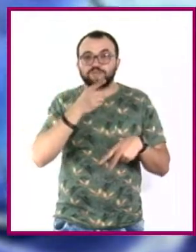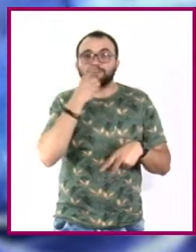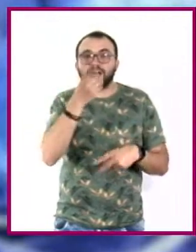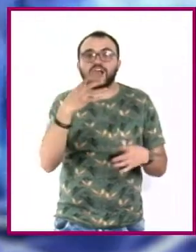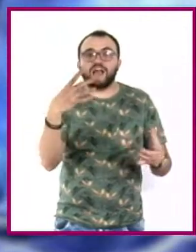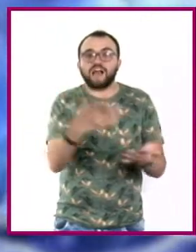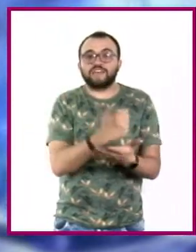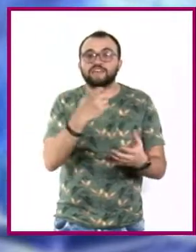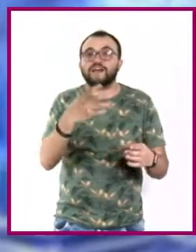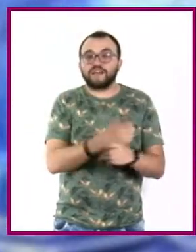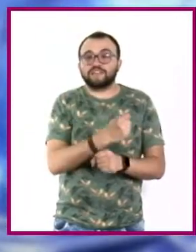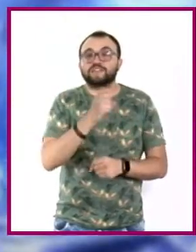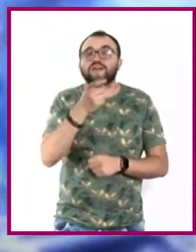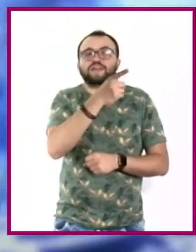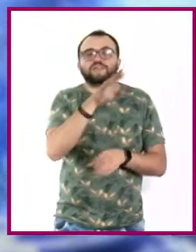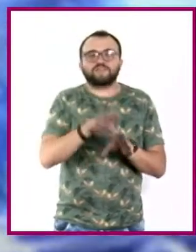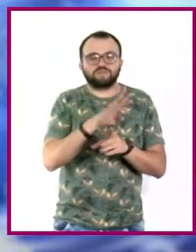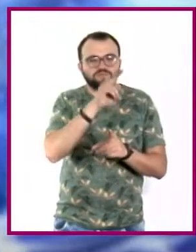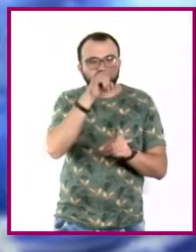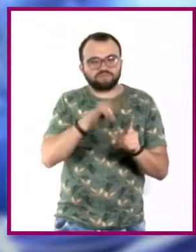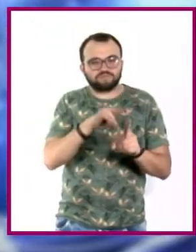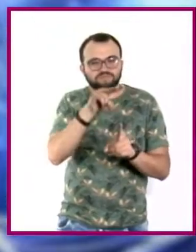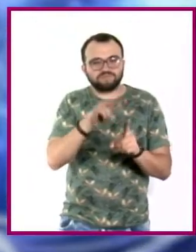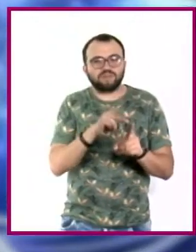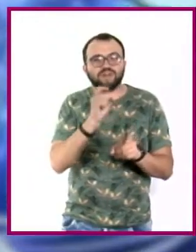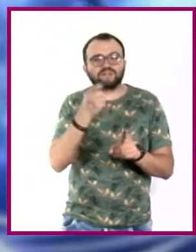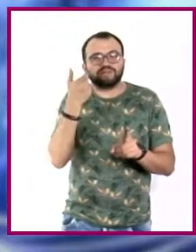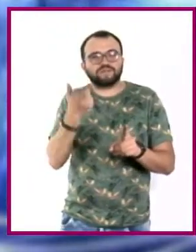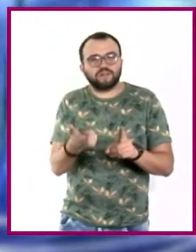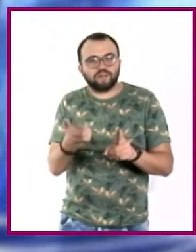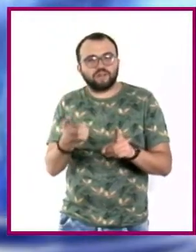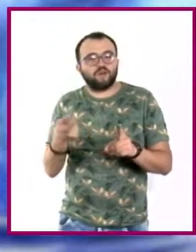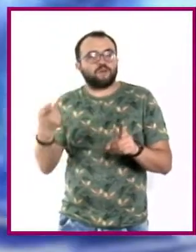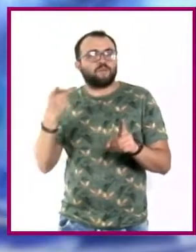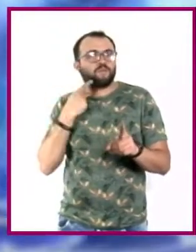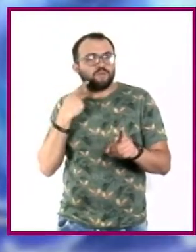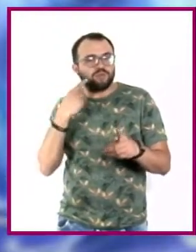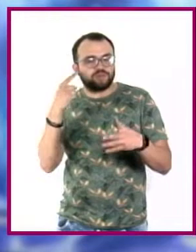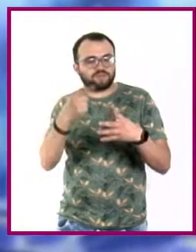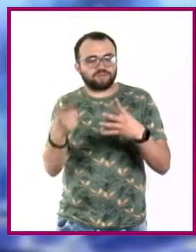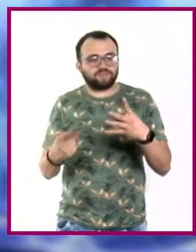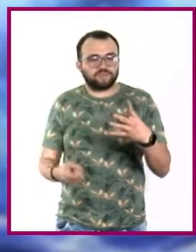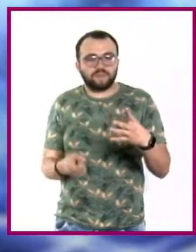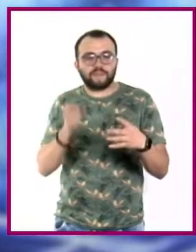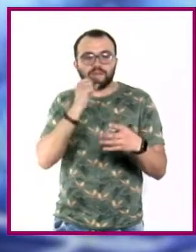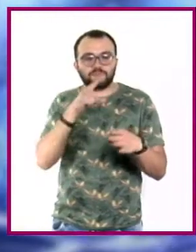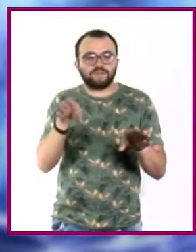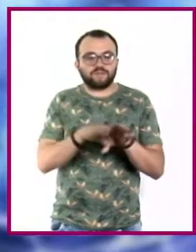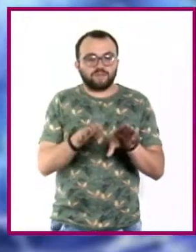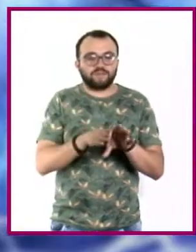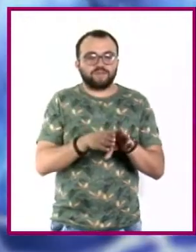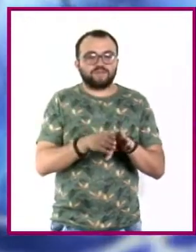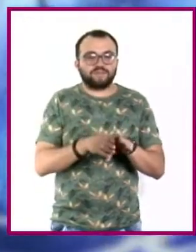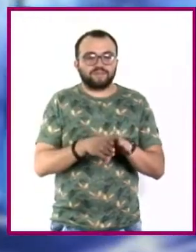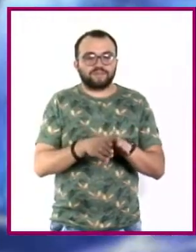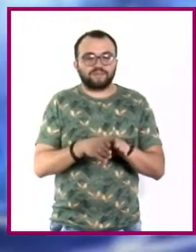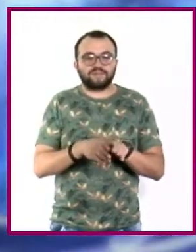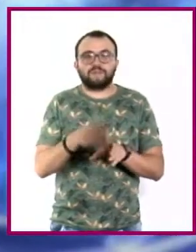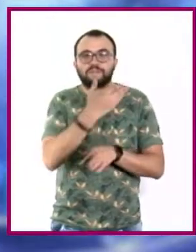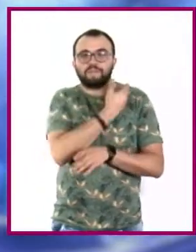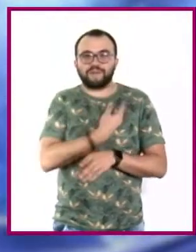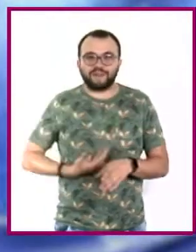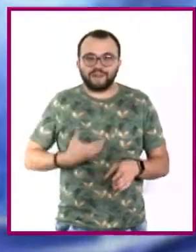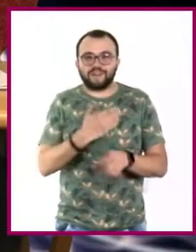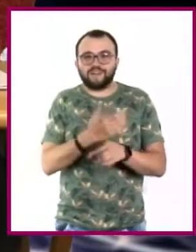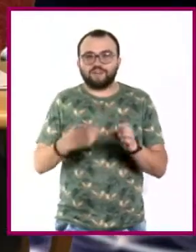Él analiza la economía del país, la política exterior y otras variables como los escándalos de los candidatos o incluso